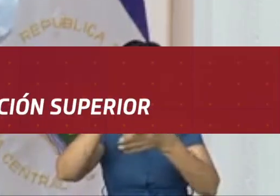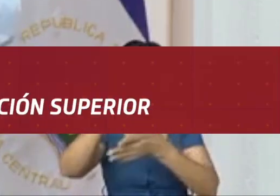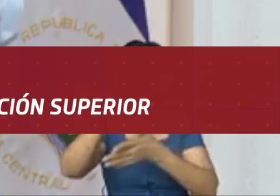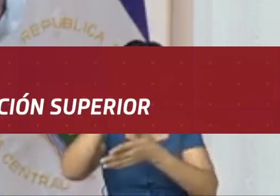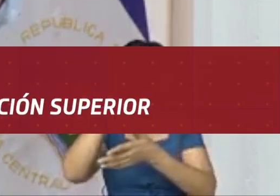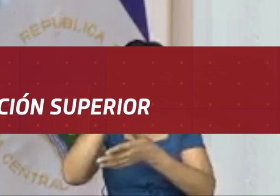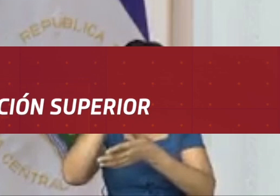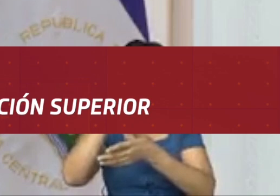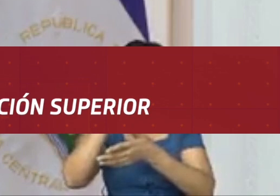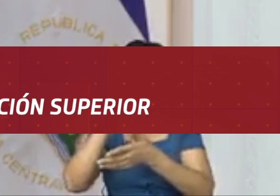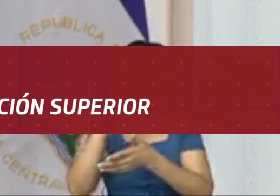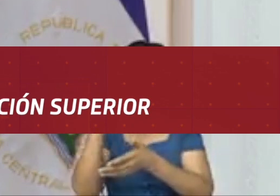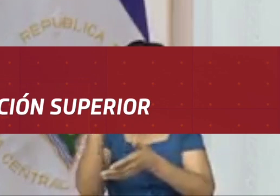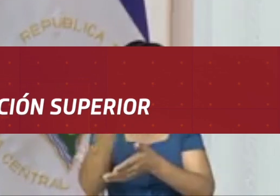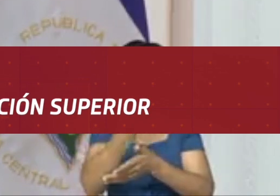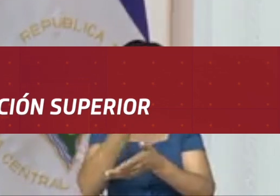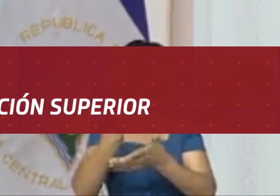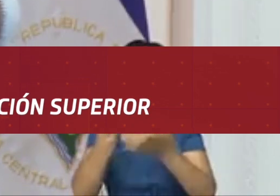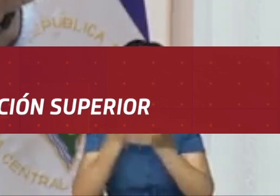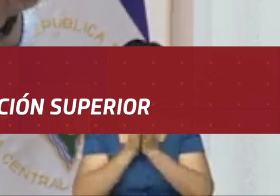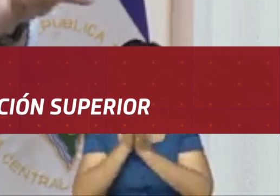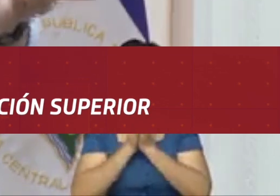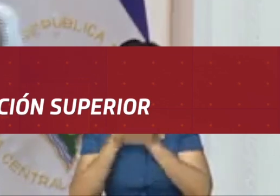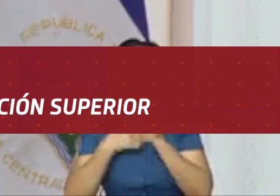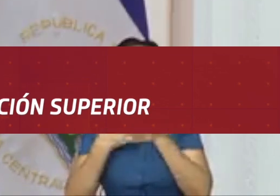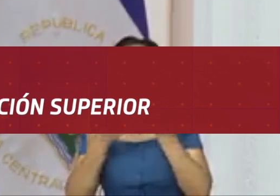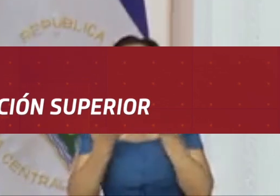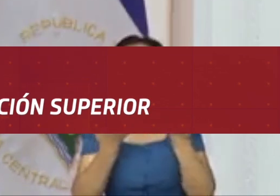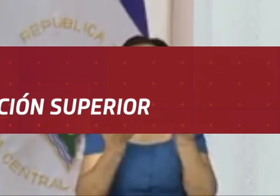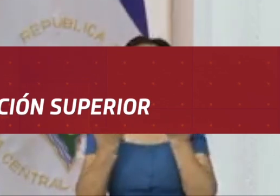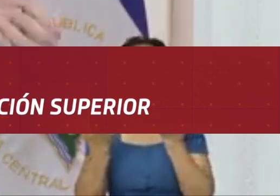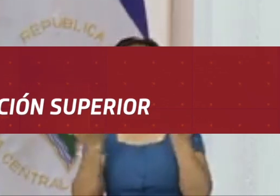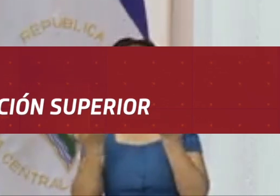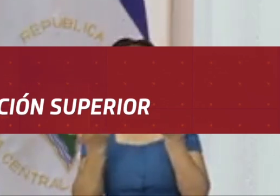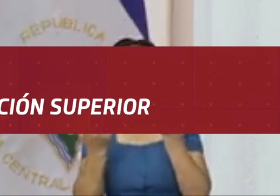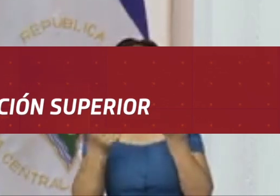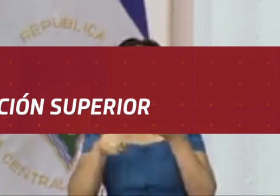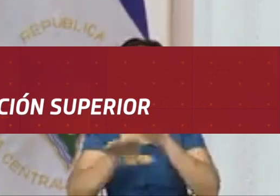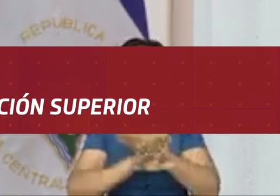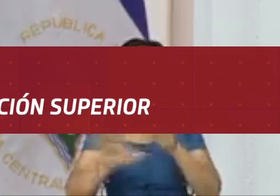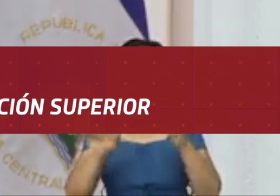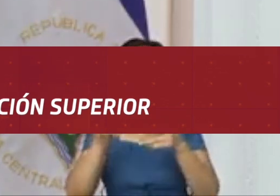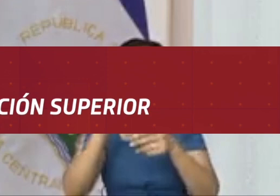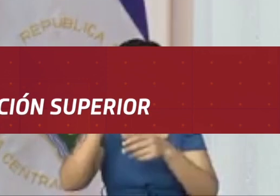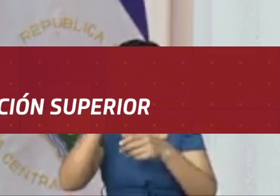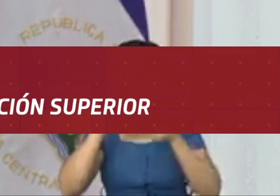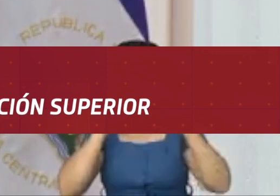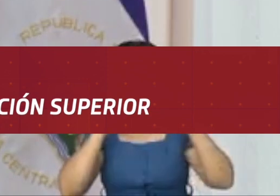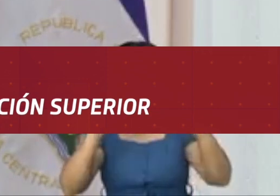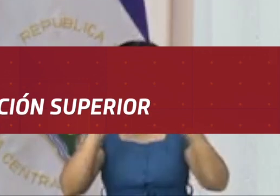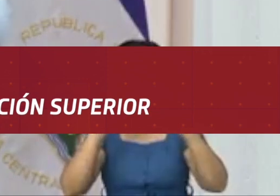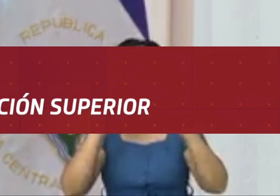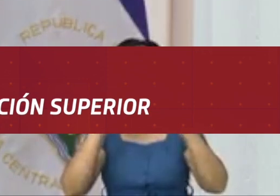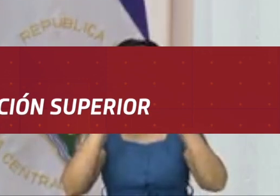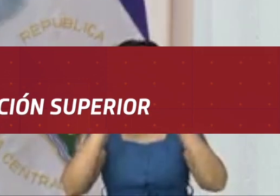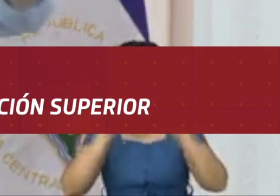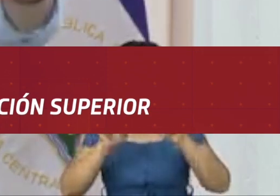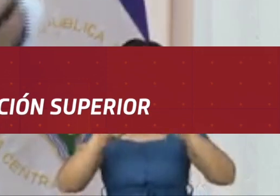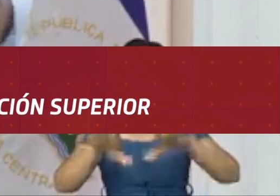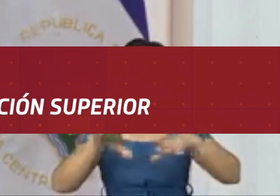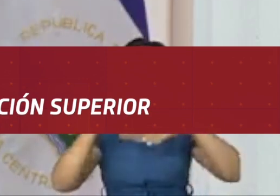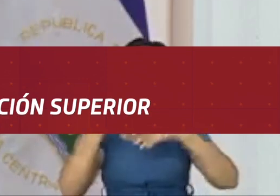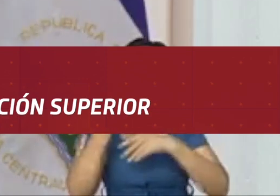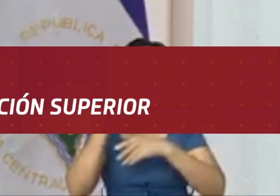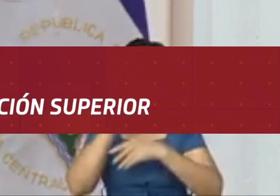entonces todo el mundo quería estar en eso se acabó Ya los compañeros lo aceptaron correcto lo